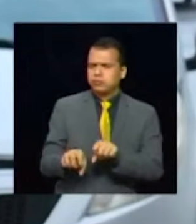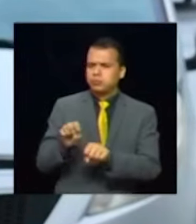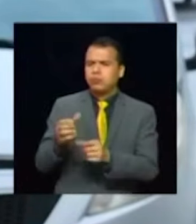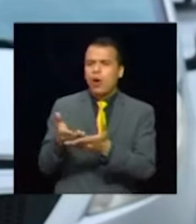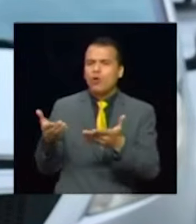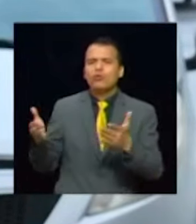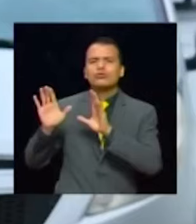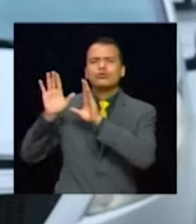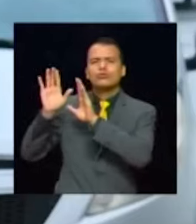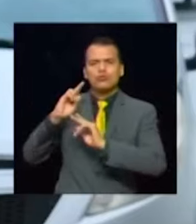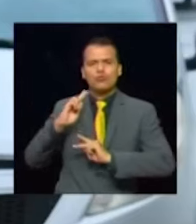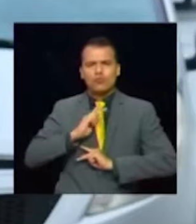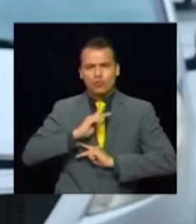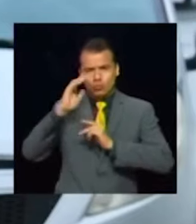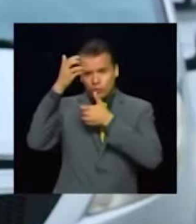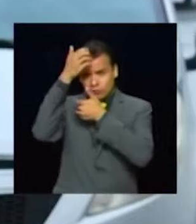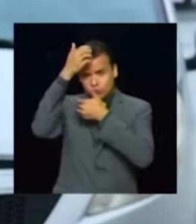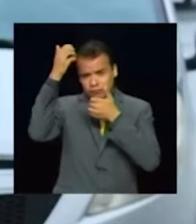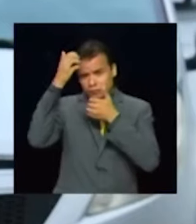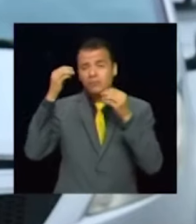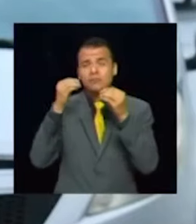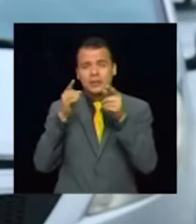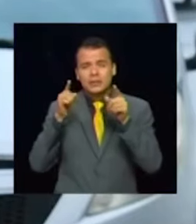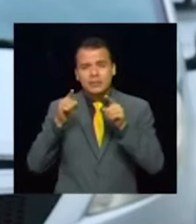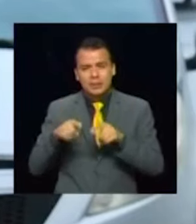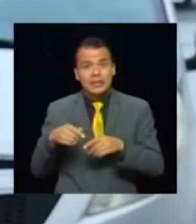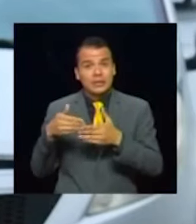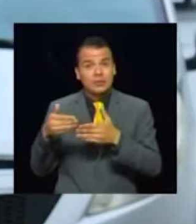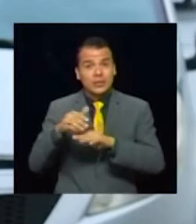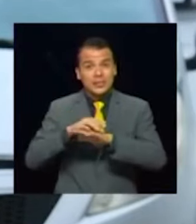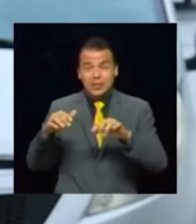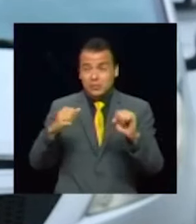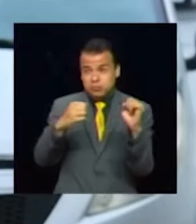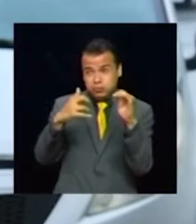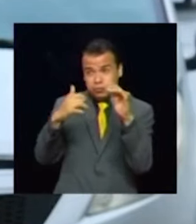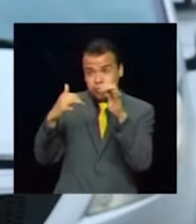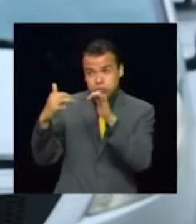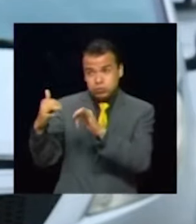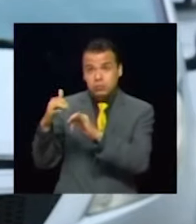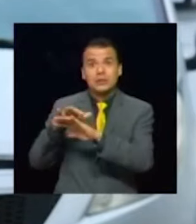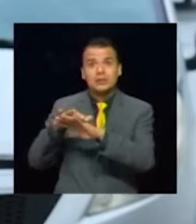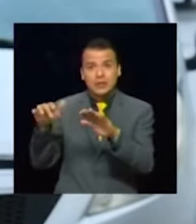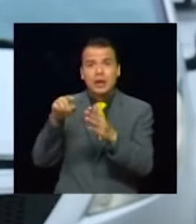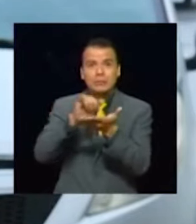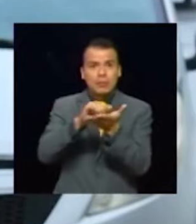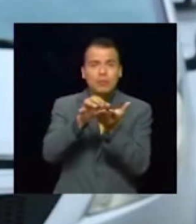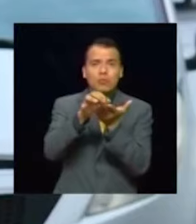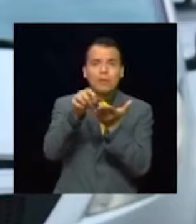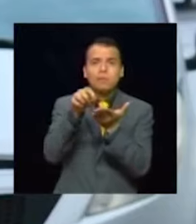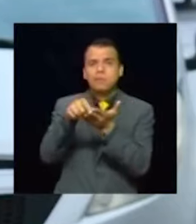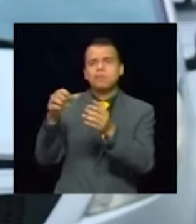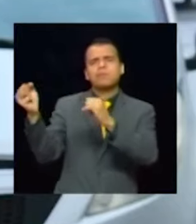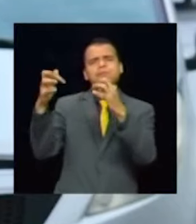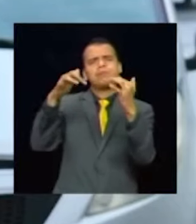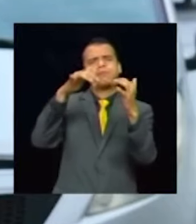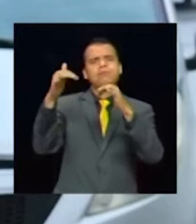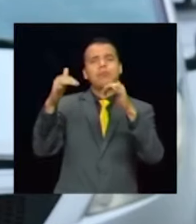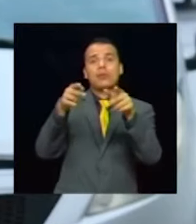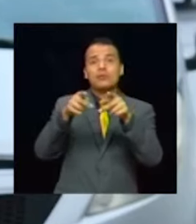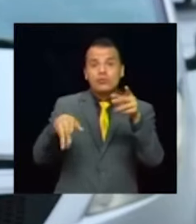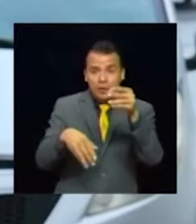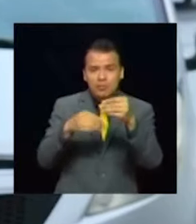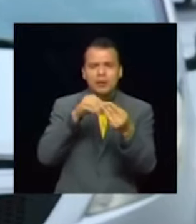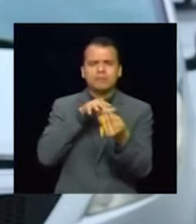intendencia. Tras el choque inicial, también se presentaron nuevos combates en el sector El Papayal, que no dejaron víctimas